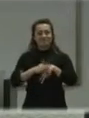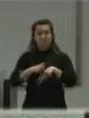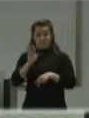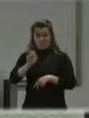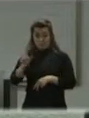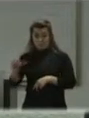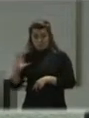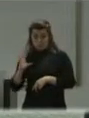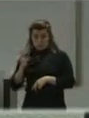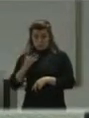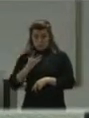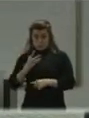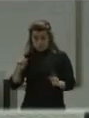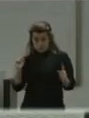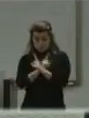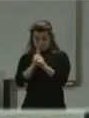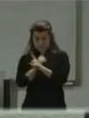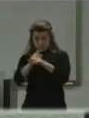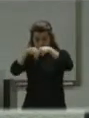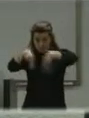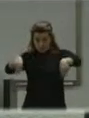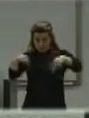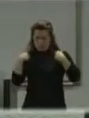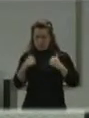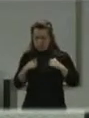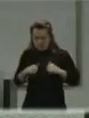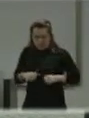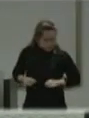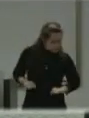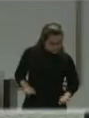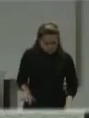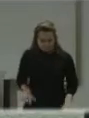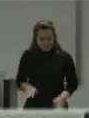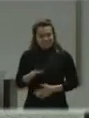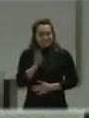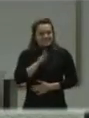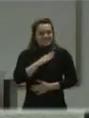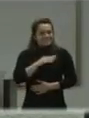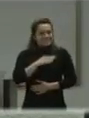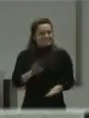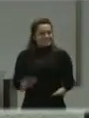utiliza ropa de otro género para mejorar su autoestima